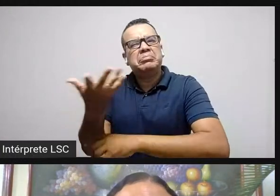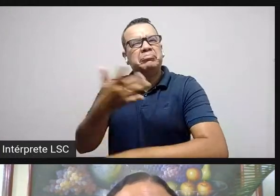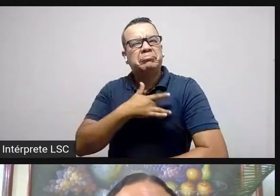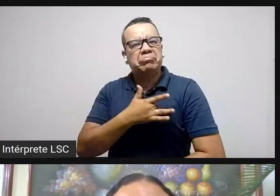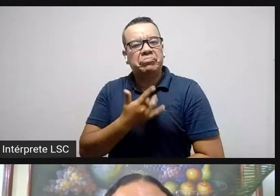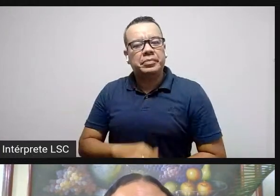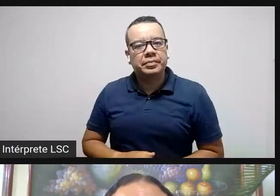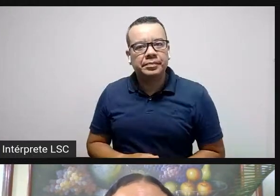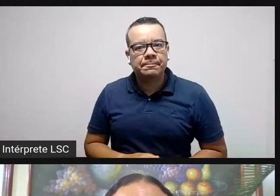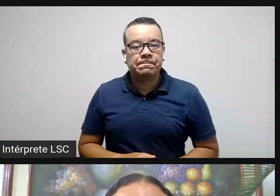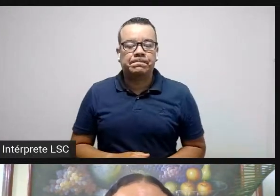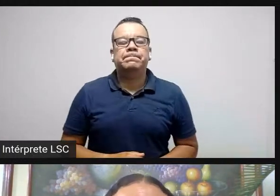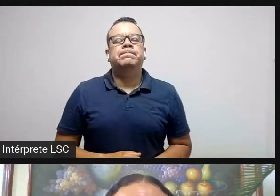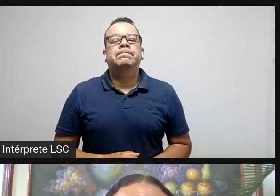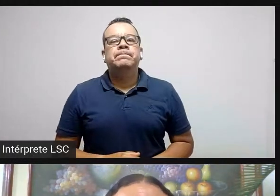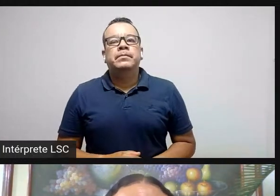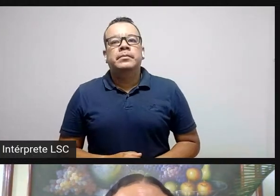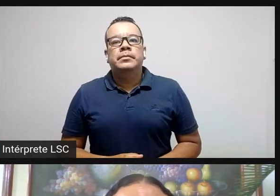Siempre me ha gustado mucho